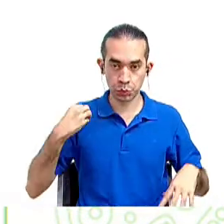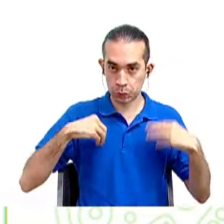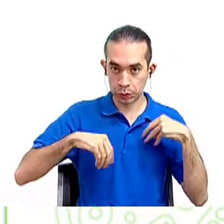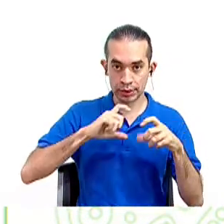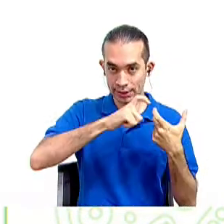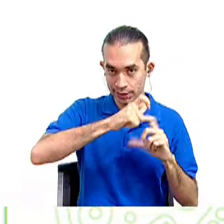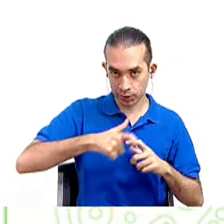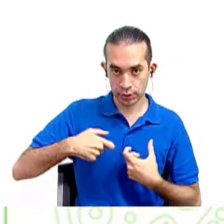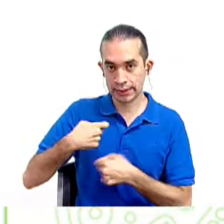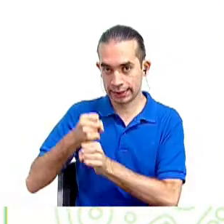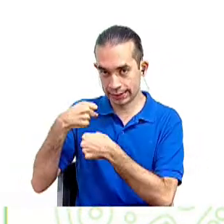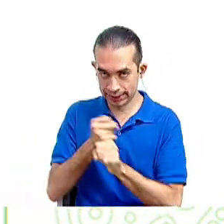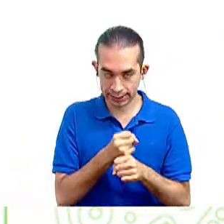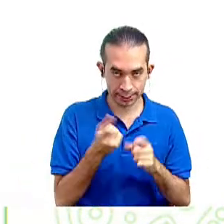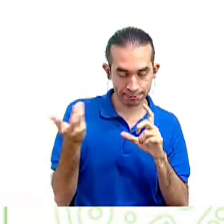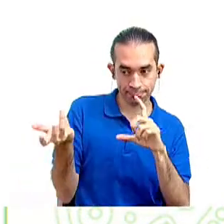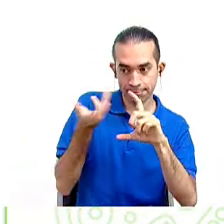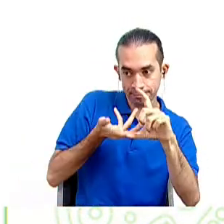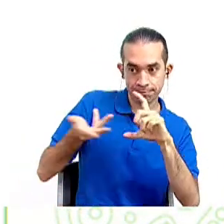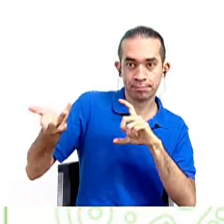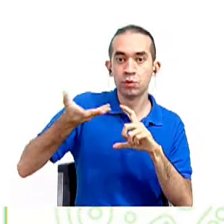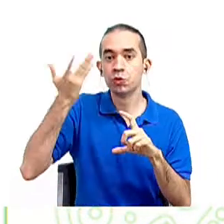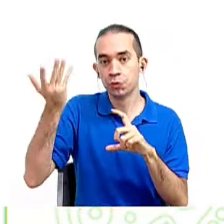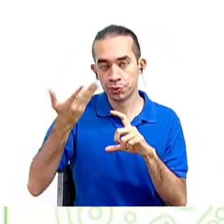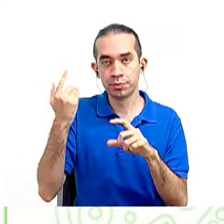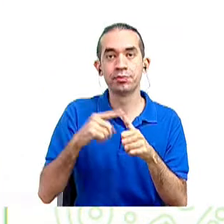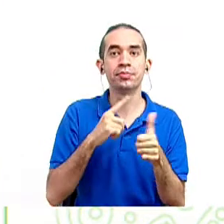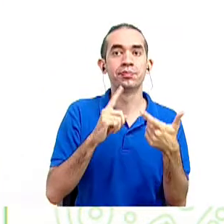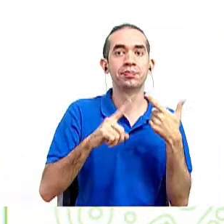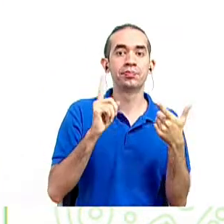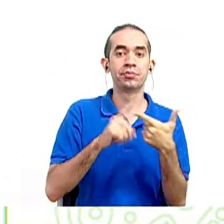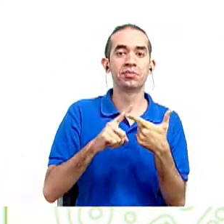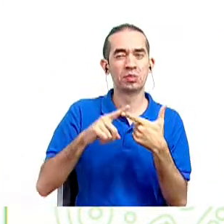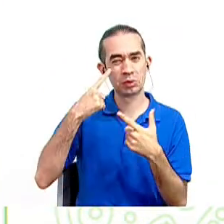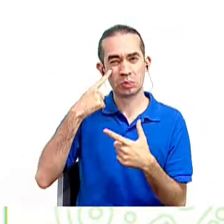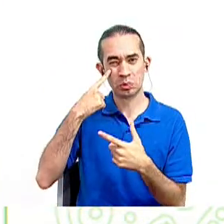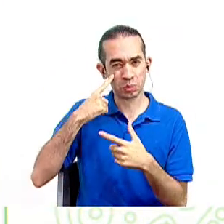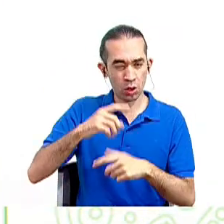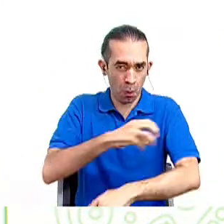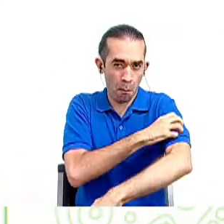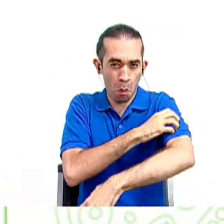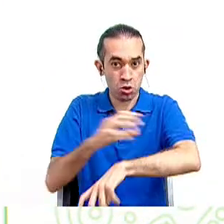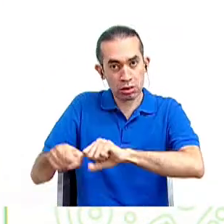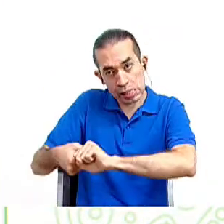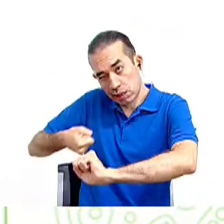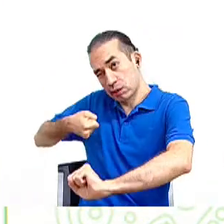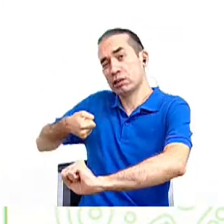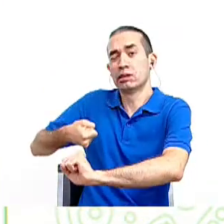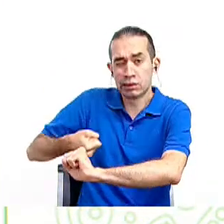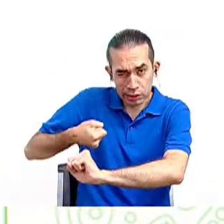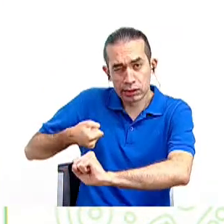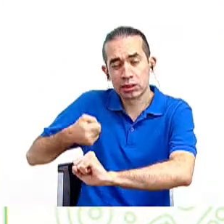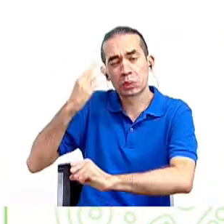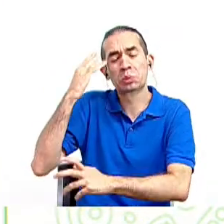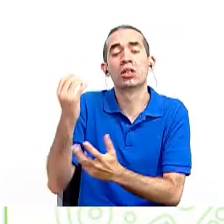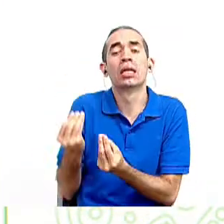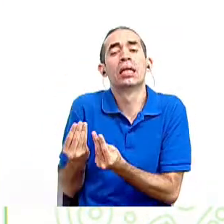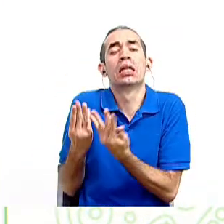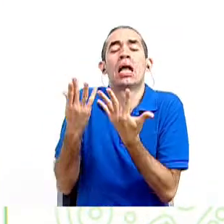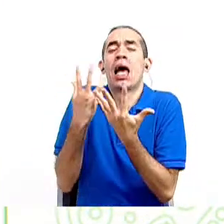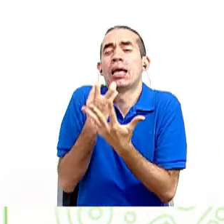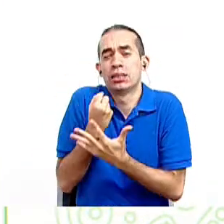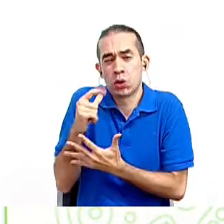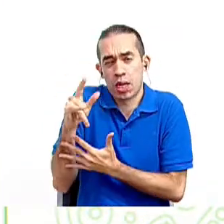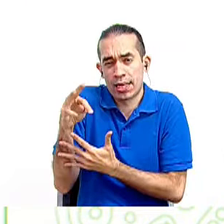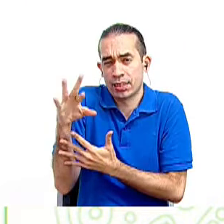cuerpo. Otra cosa que pasó en el video es el arrotonamiento de un músculo que se da cuando se produce ácido